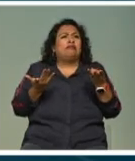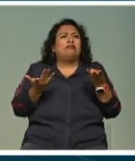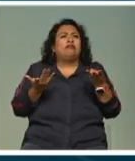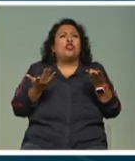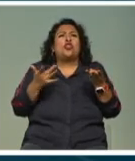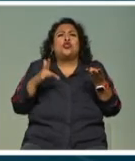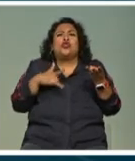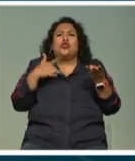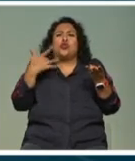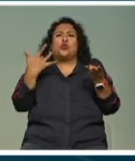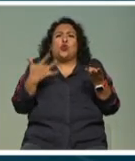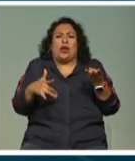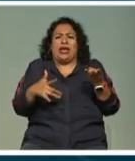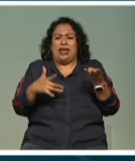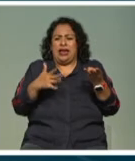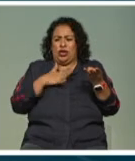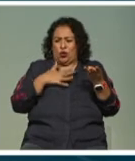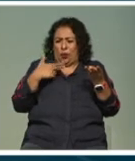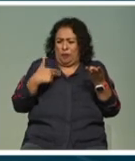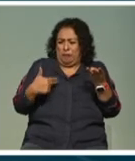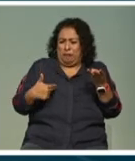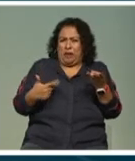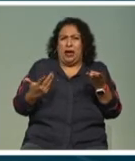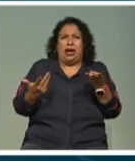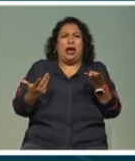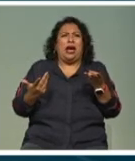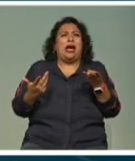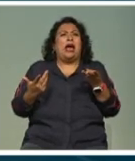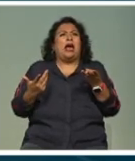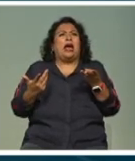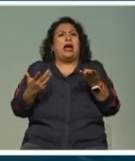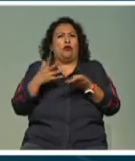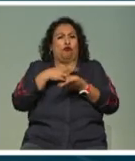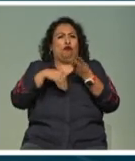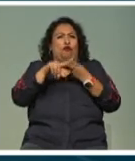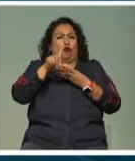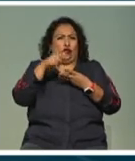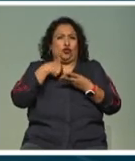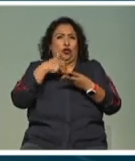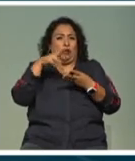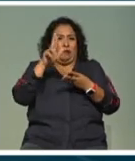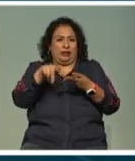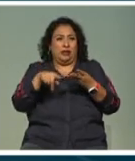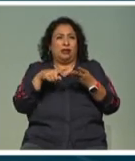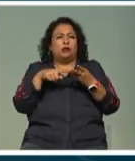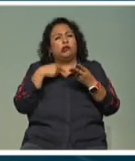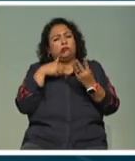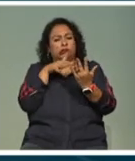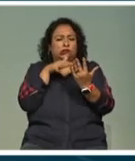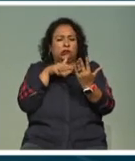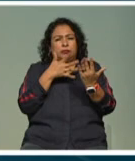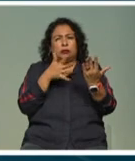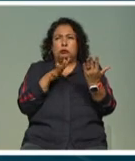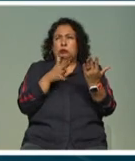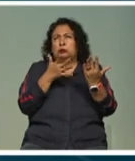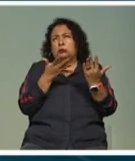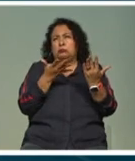¿Cuál es su dolor como ser humano, a ese ser humano que yo voy a representar también? Lo leo más o menos